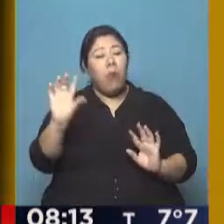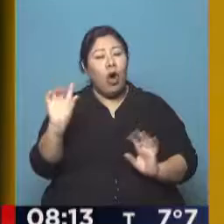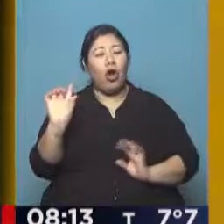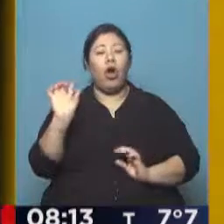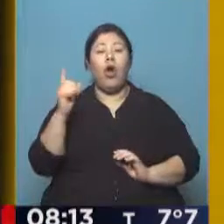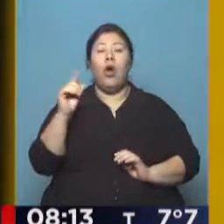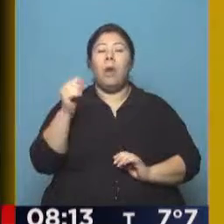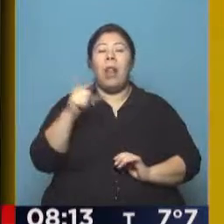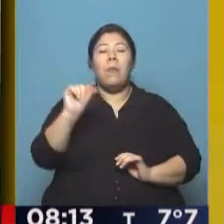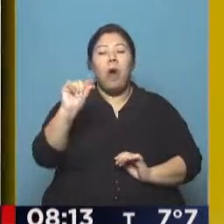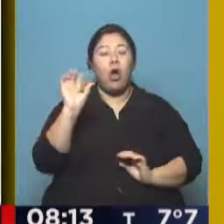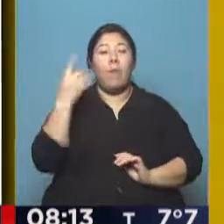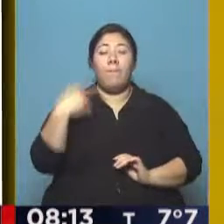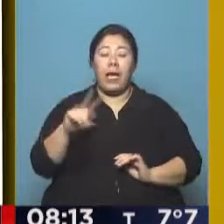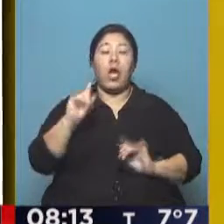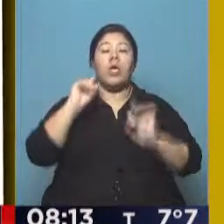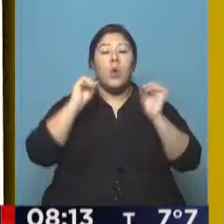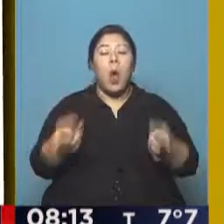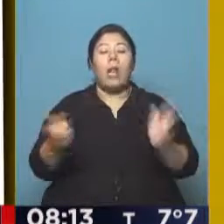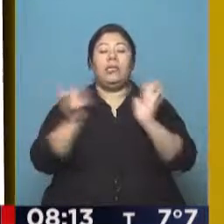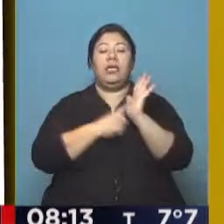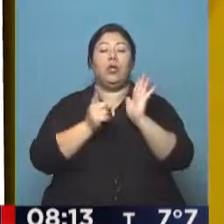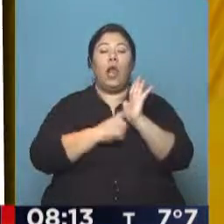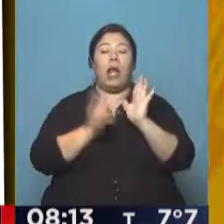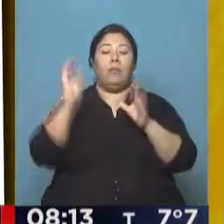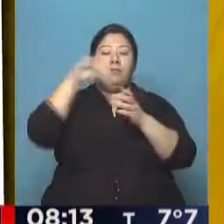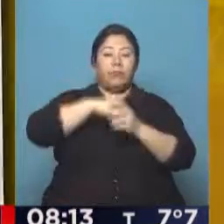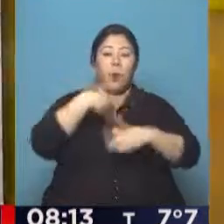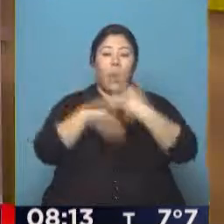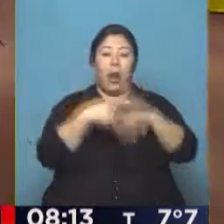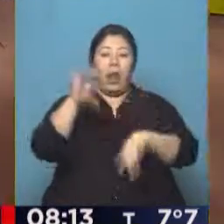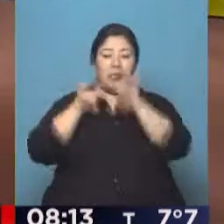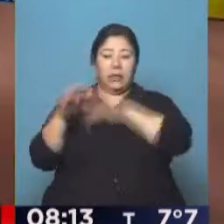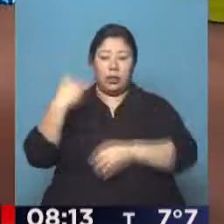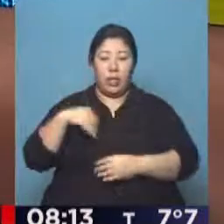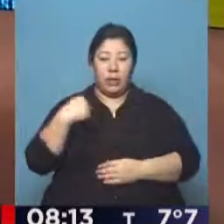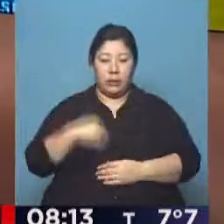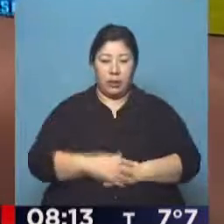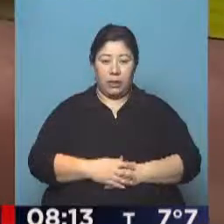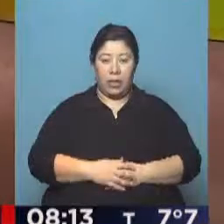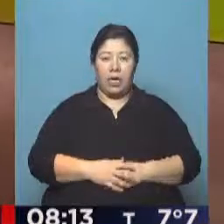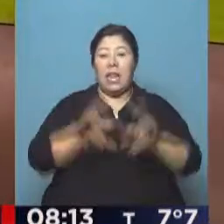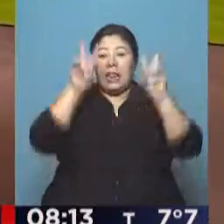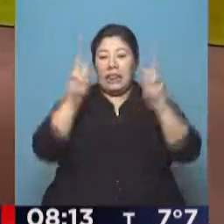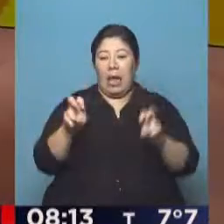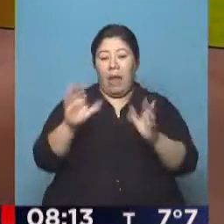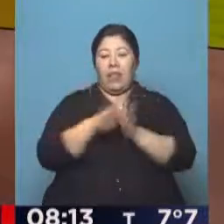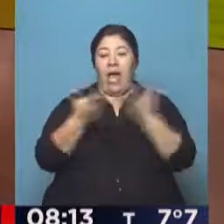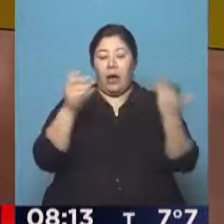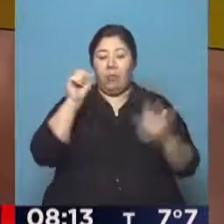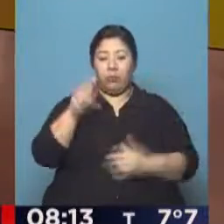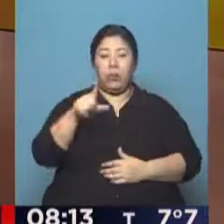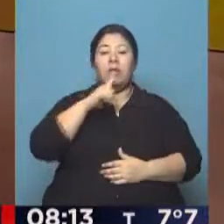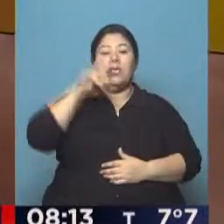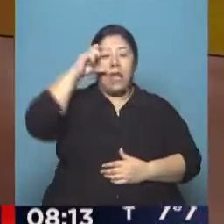que dice hoy algunos, ¿no? Una síntesis de los principales temas, en este caso, de Telam. ¿Vamos